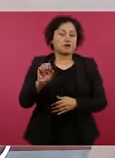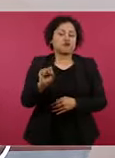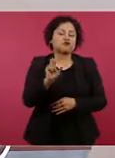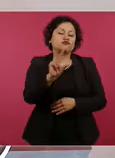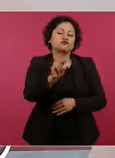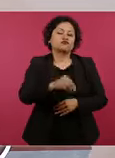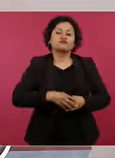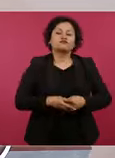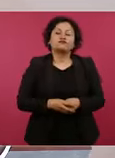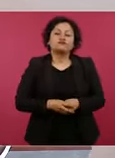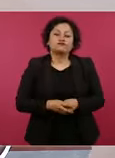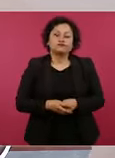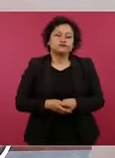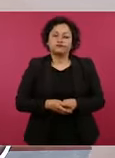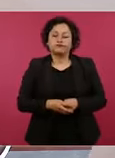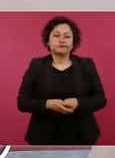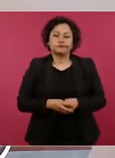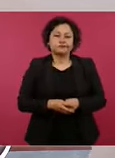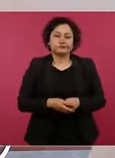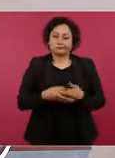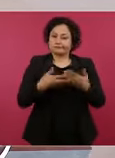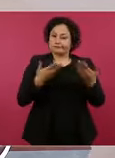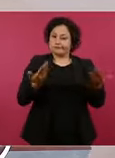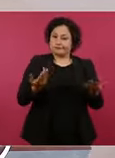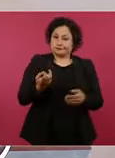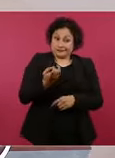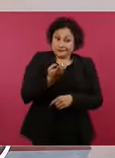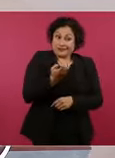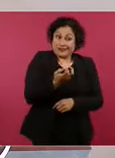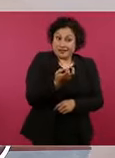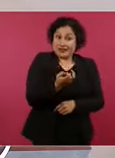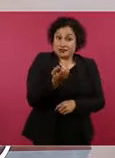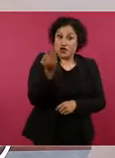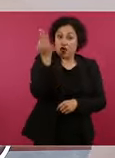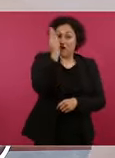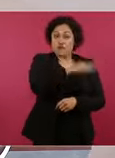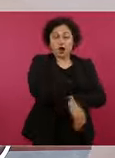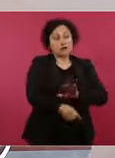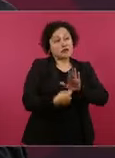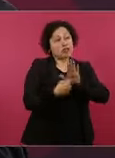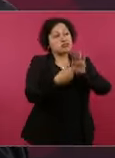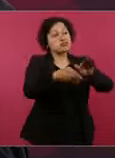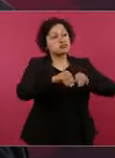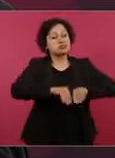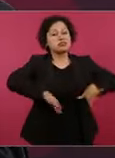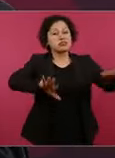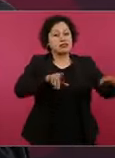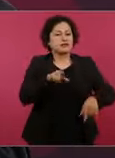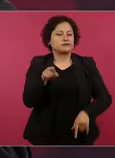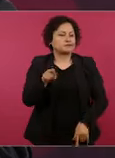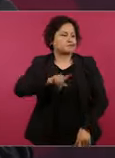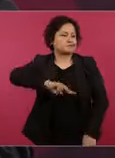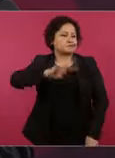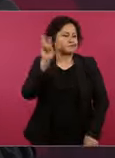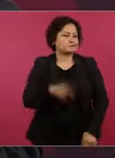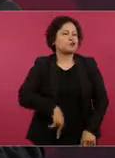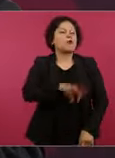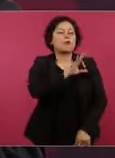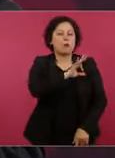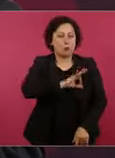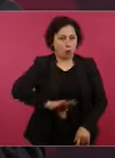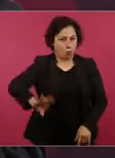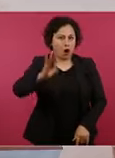capaces de eso y demás. Son expertos en